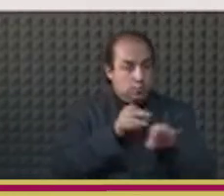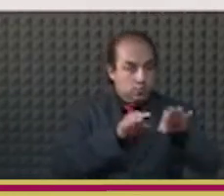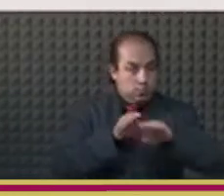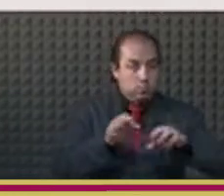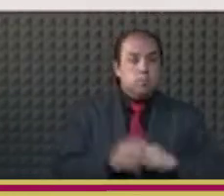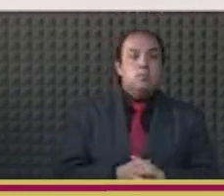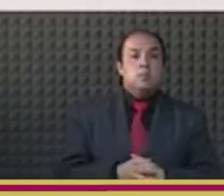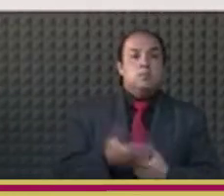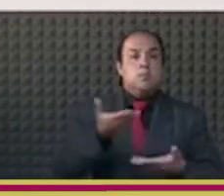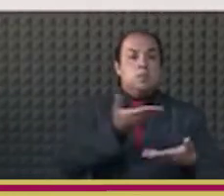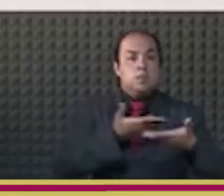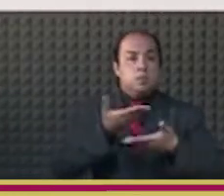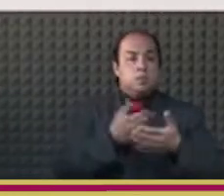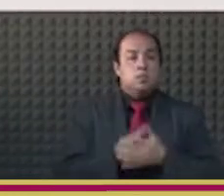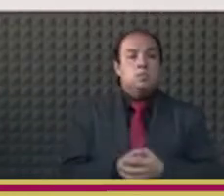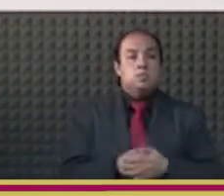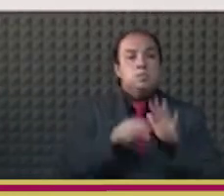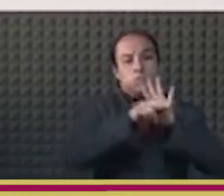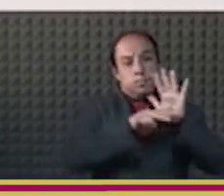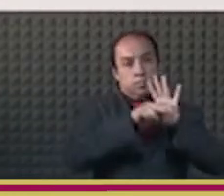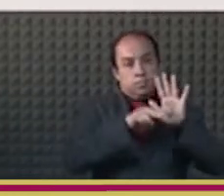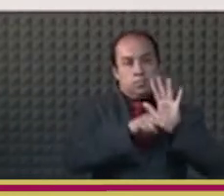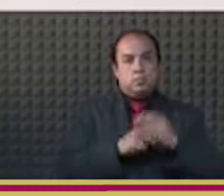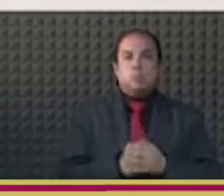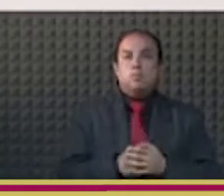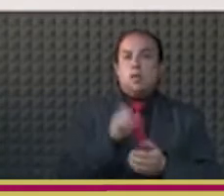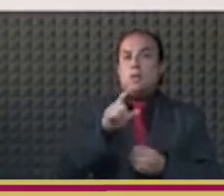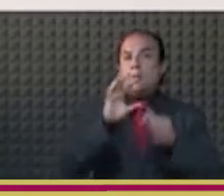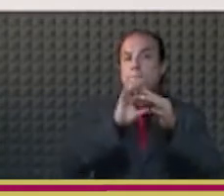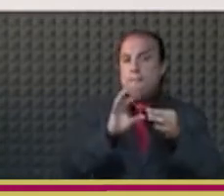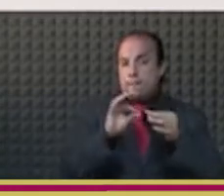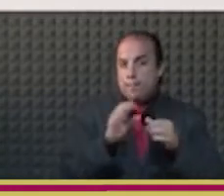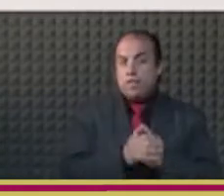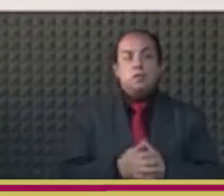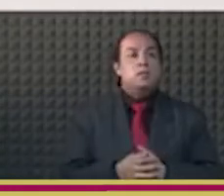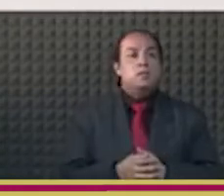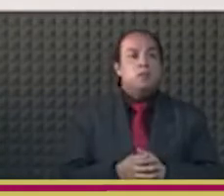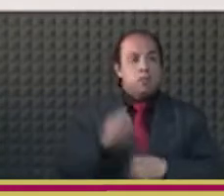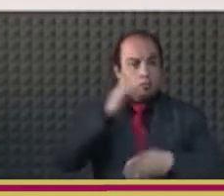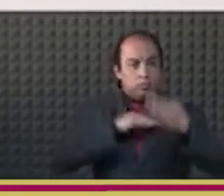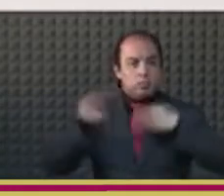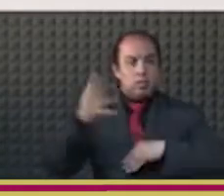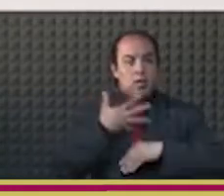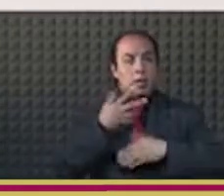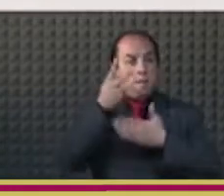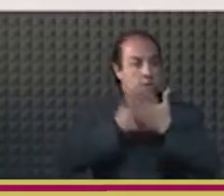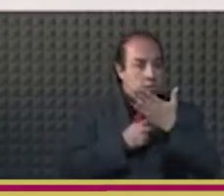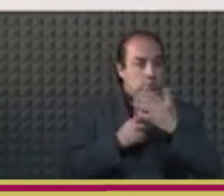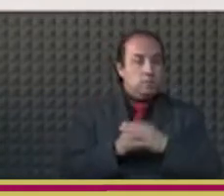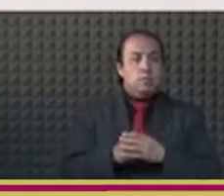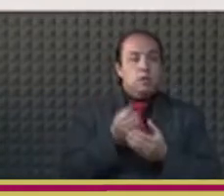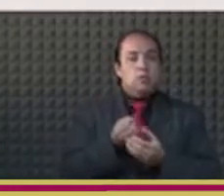trabajo, les comparto un video en donde vamos a dar cuenta justamente del éxito que ha tenido el programa